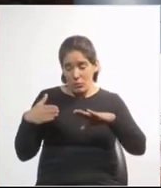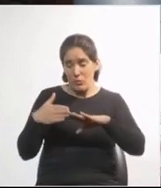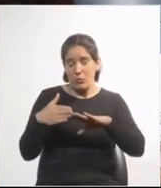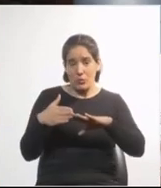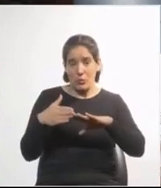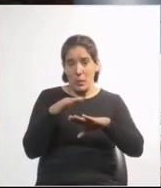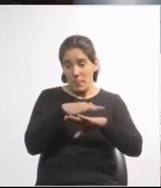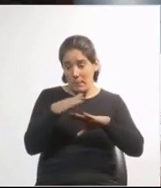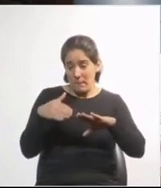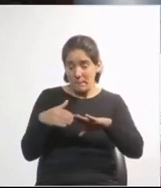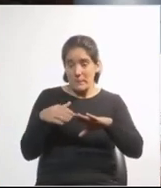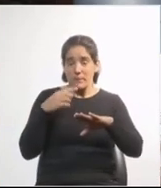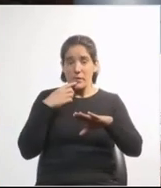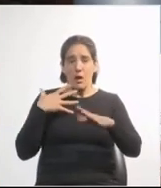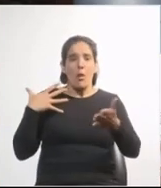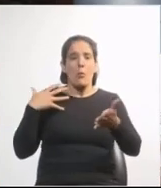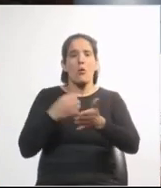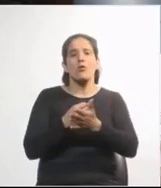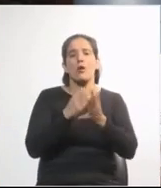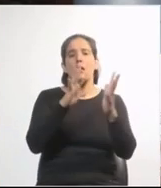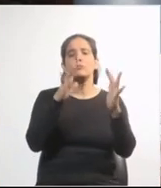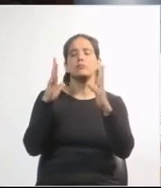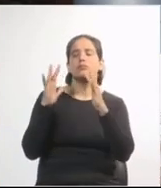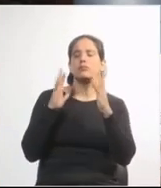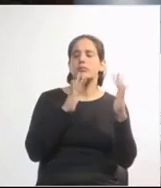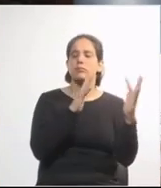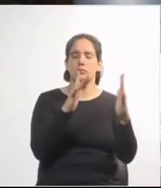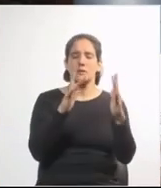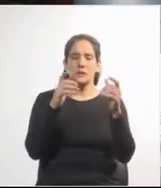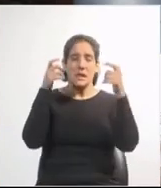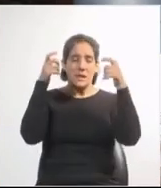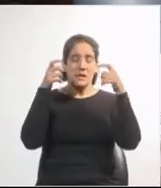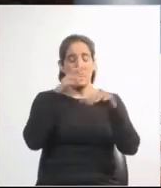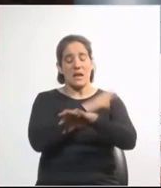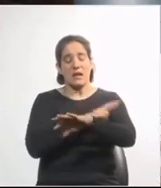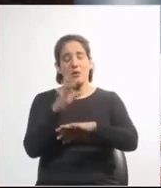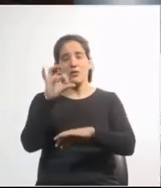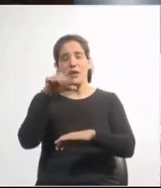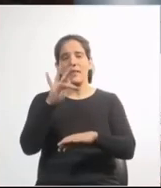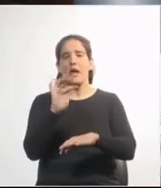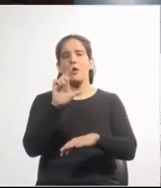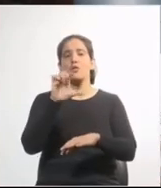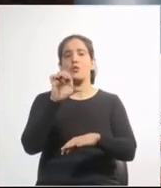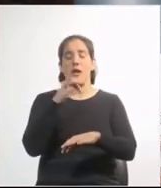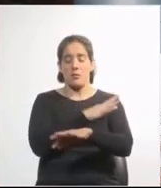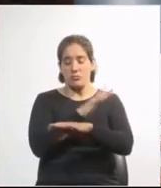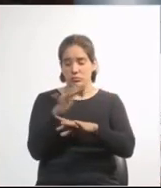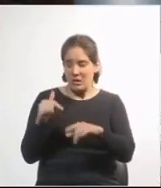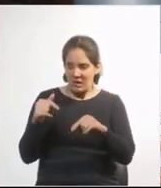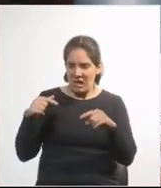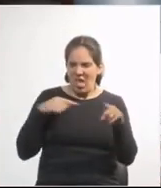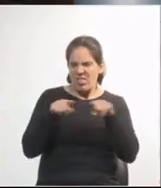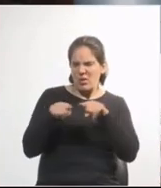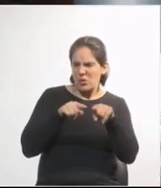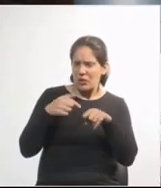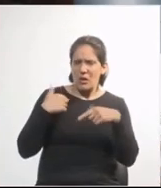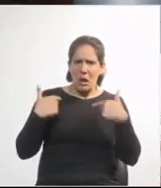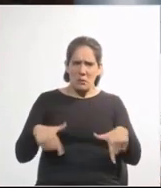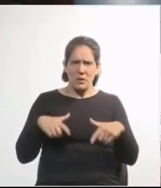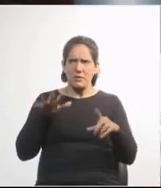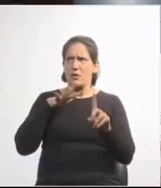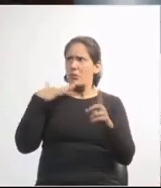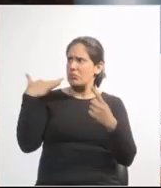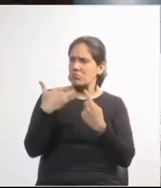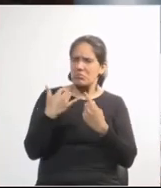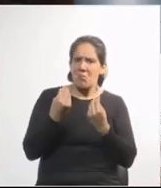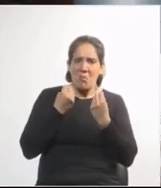o afectaba al humedal del río Santa Lucía, o inclusive en la definición de los planes en torno al hidrógeno